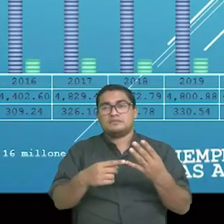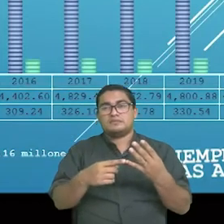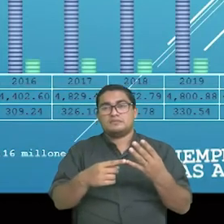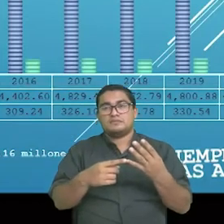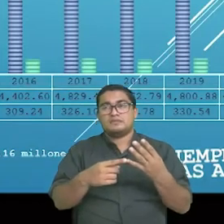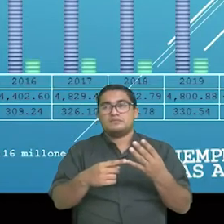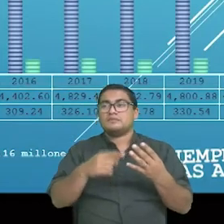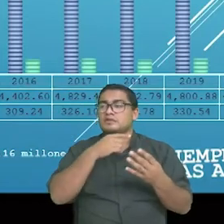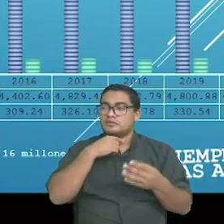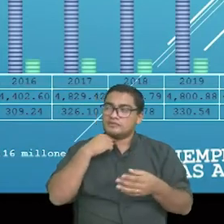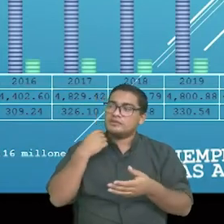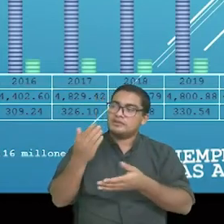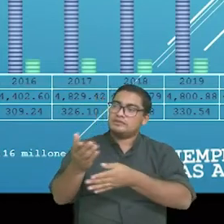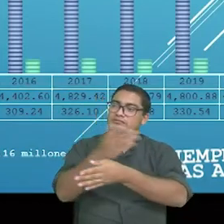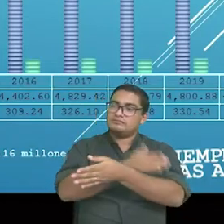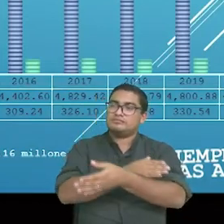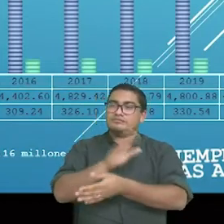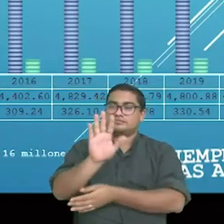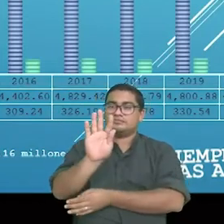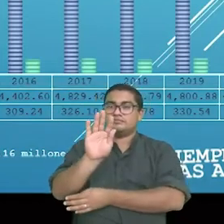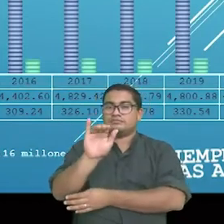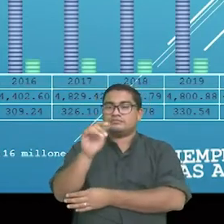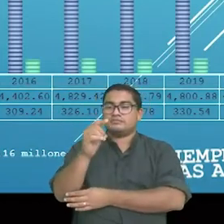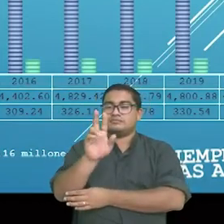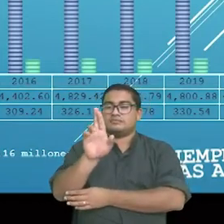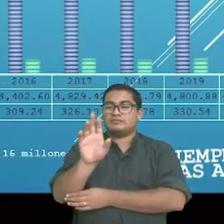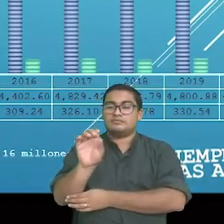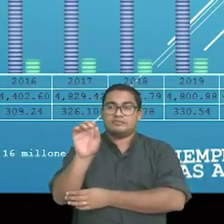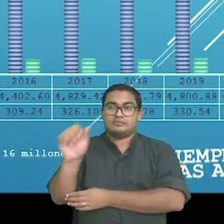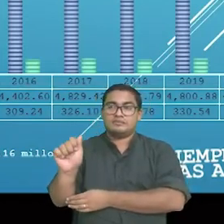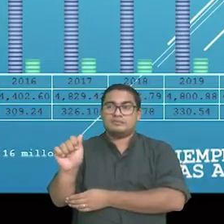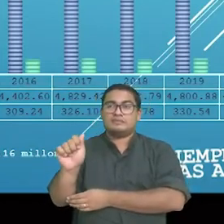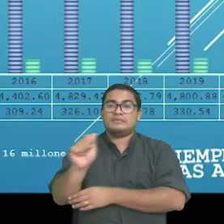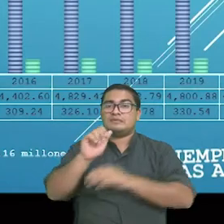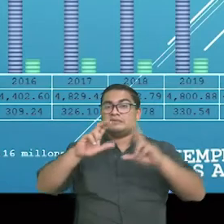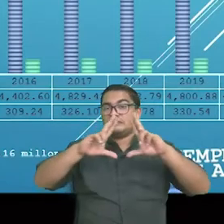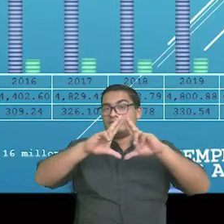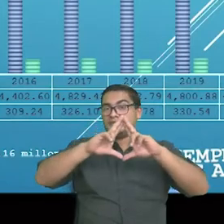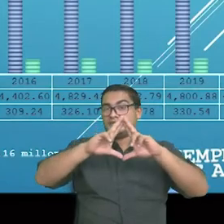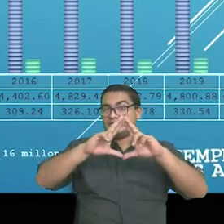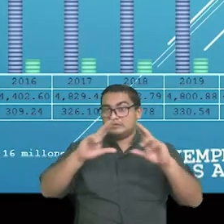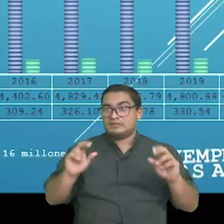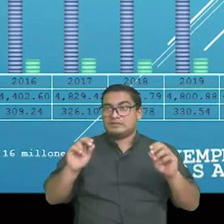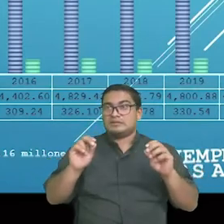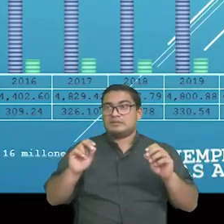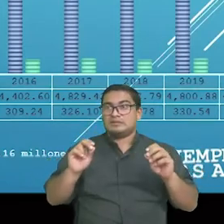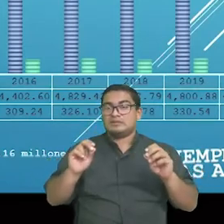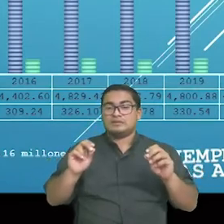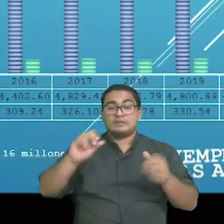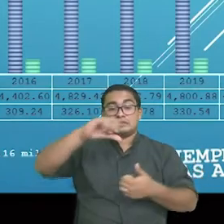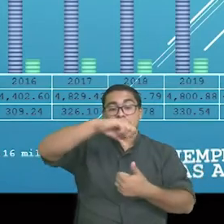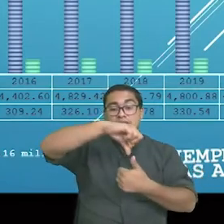y correctamente lo dijo Figueroa, somos el país de la región